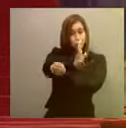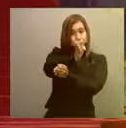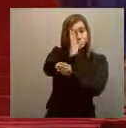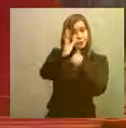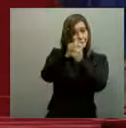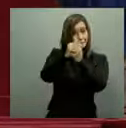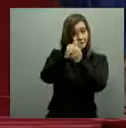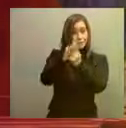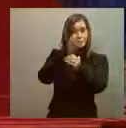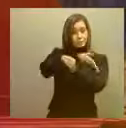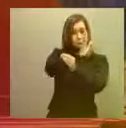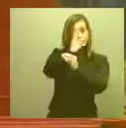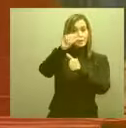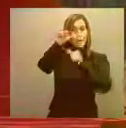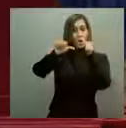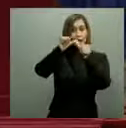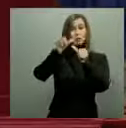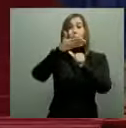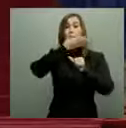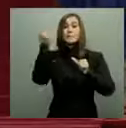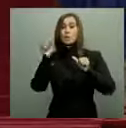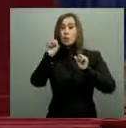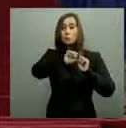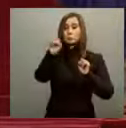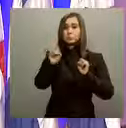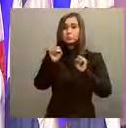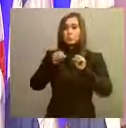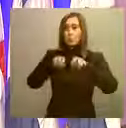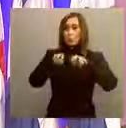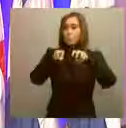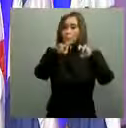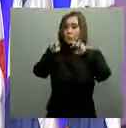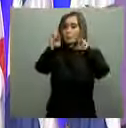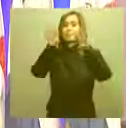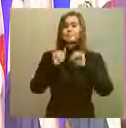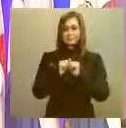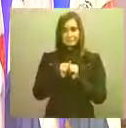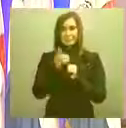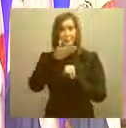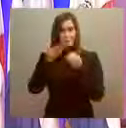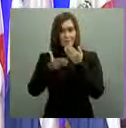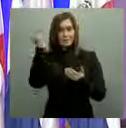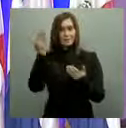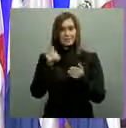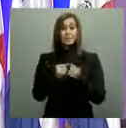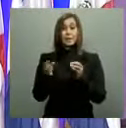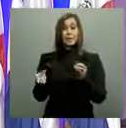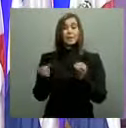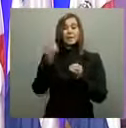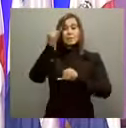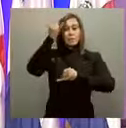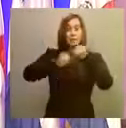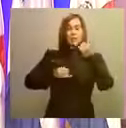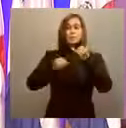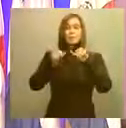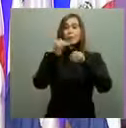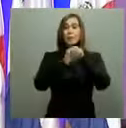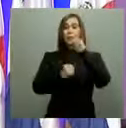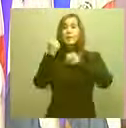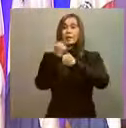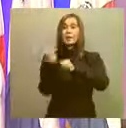para el mejoramiento del tránsito vehicular en toda la región sur y estarán concluidas para el próximo año 2022.